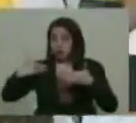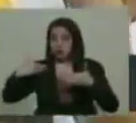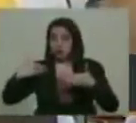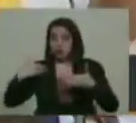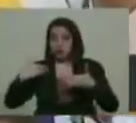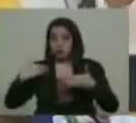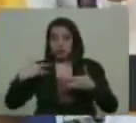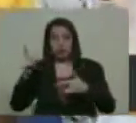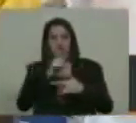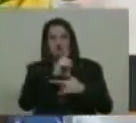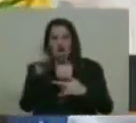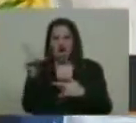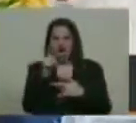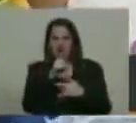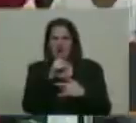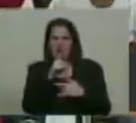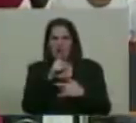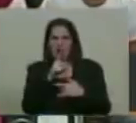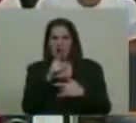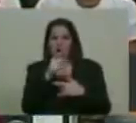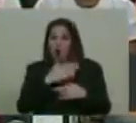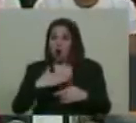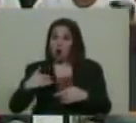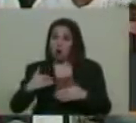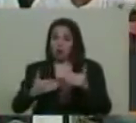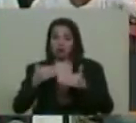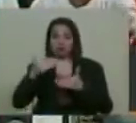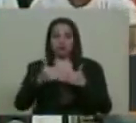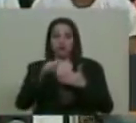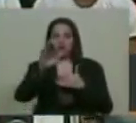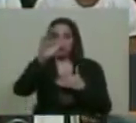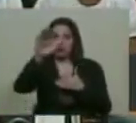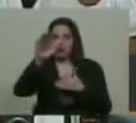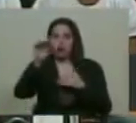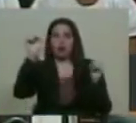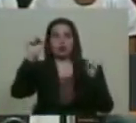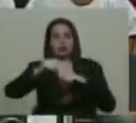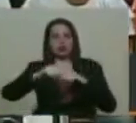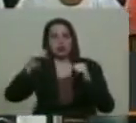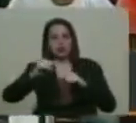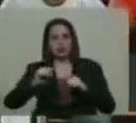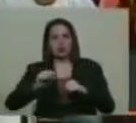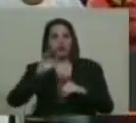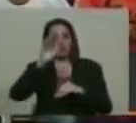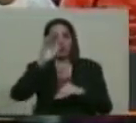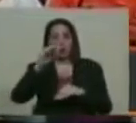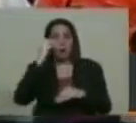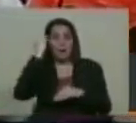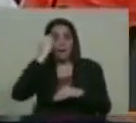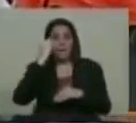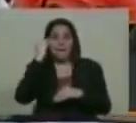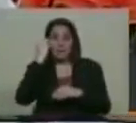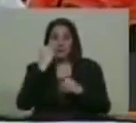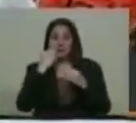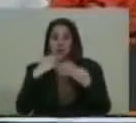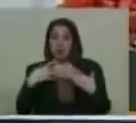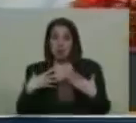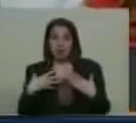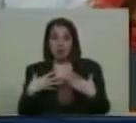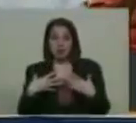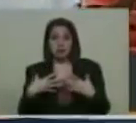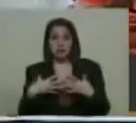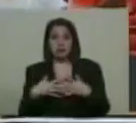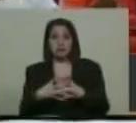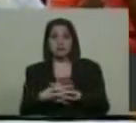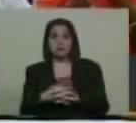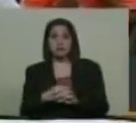¿O quieren que demos un salto al futuro? Vamos a pensar bien.